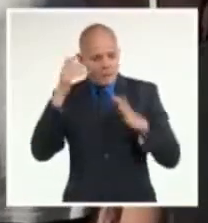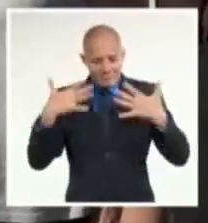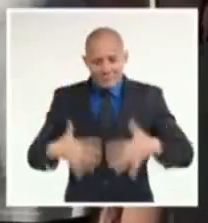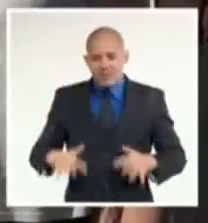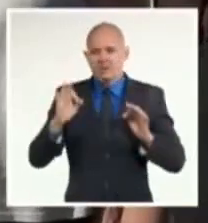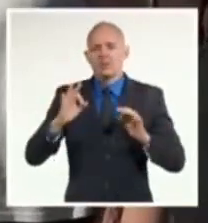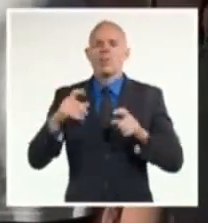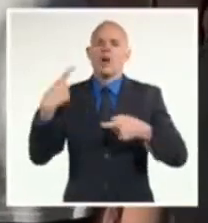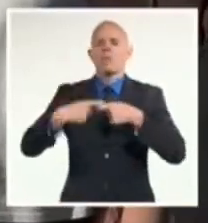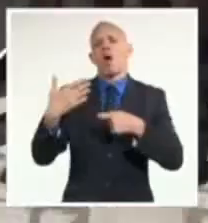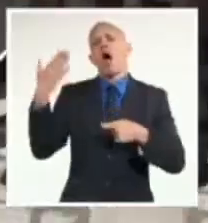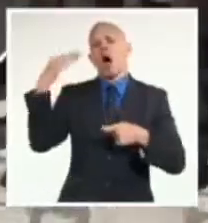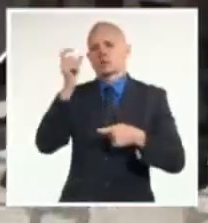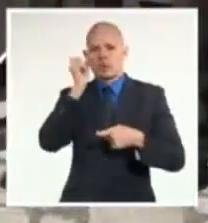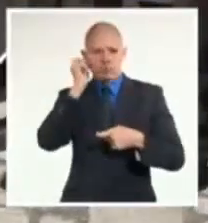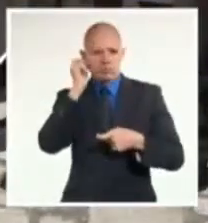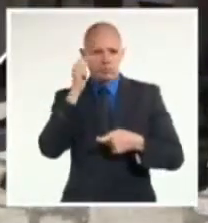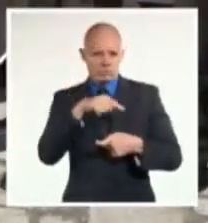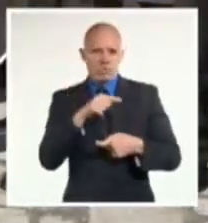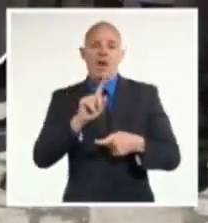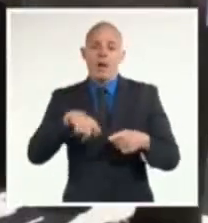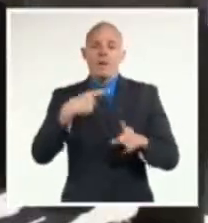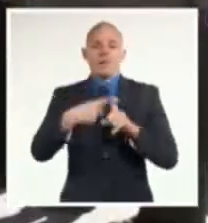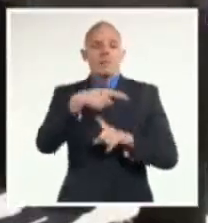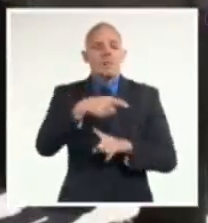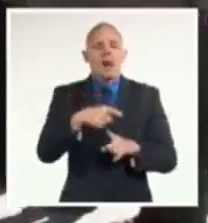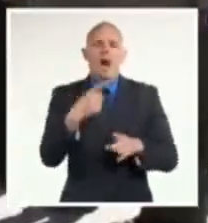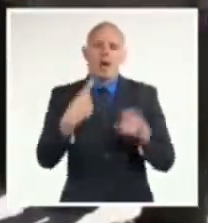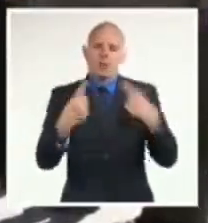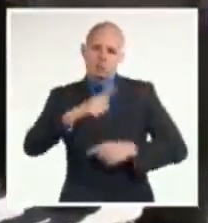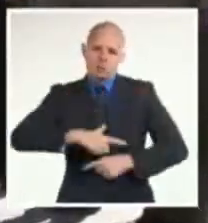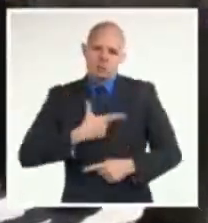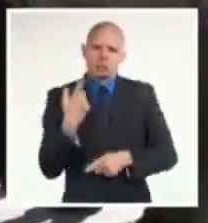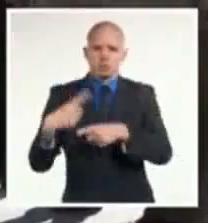familiares, amigos y personalidades de la cultura santiaguera.